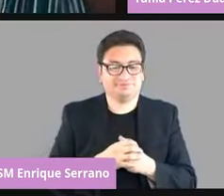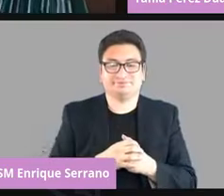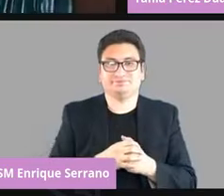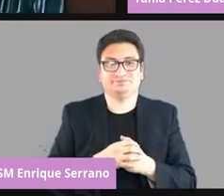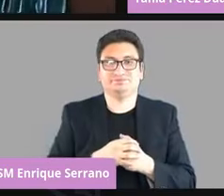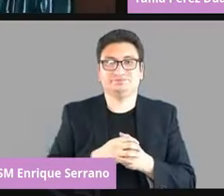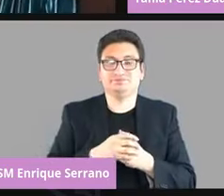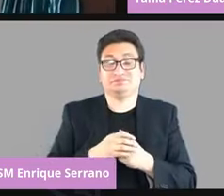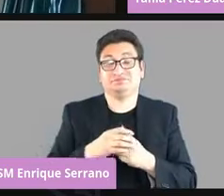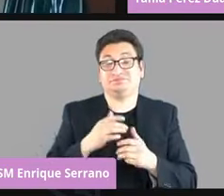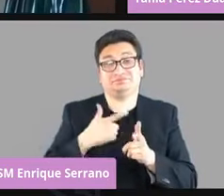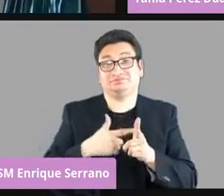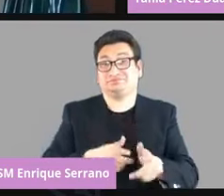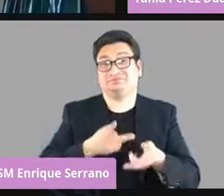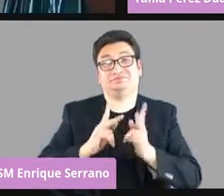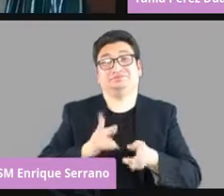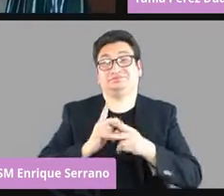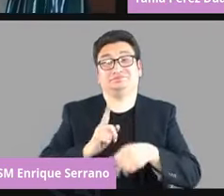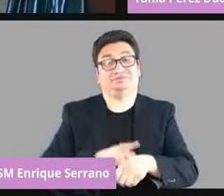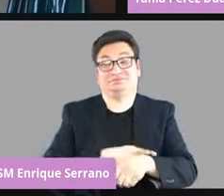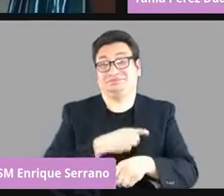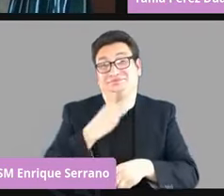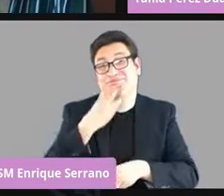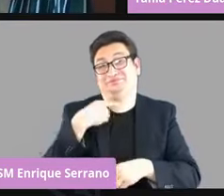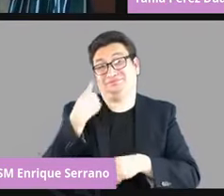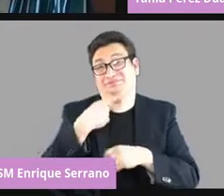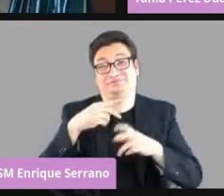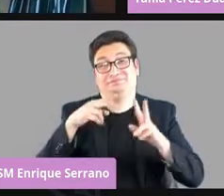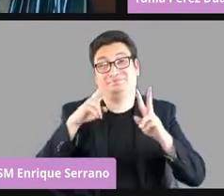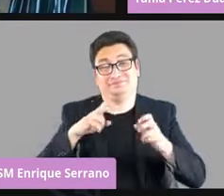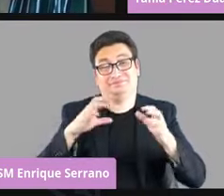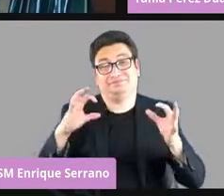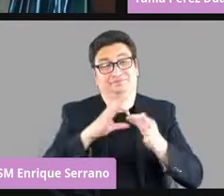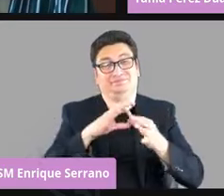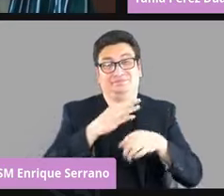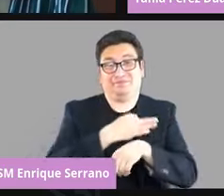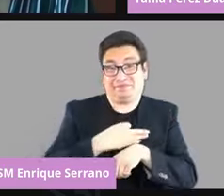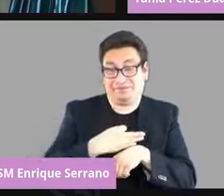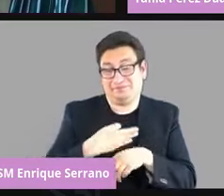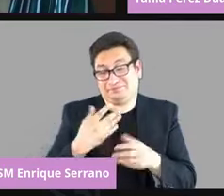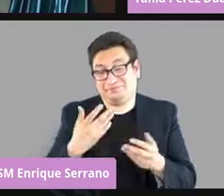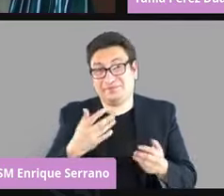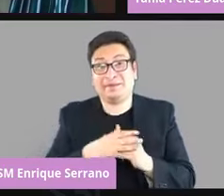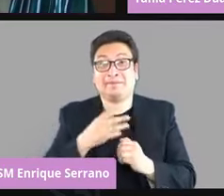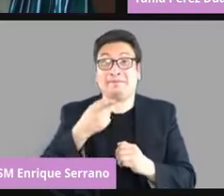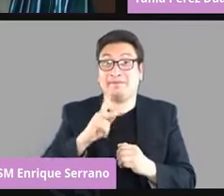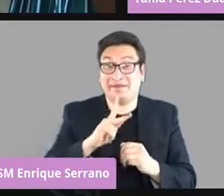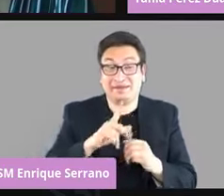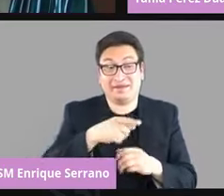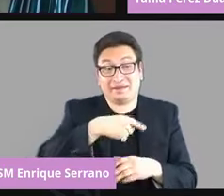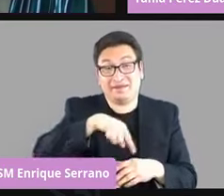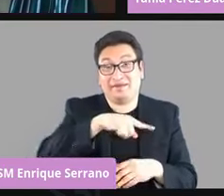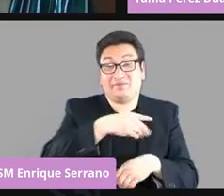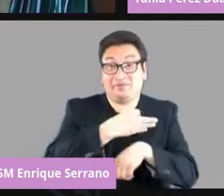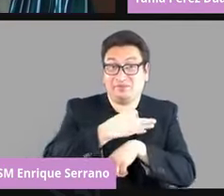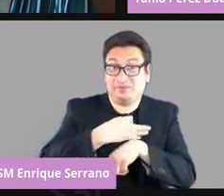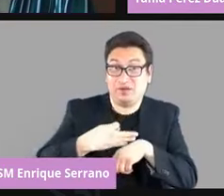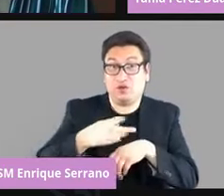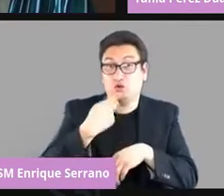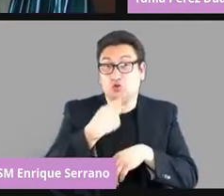otra plática de 3 horas en relación al tema de familia, pero el rol de la familia es